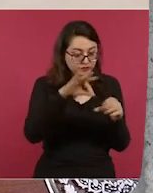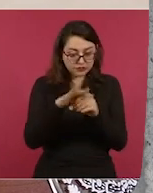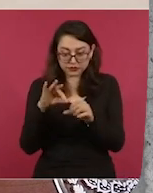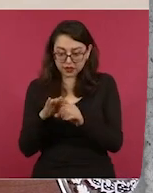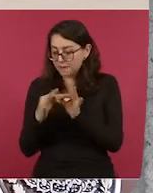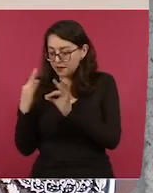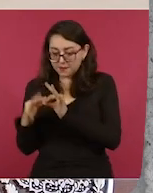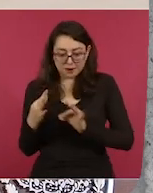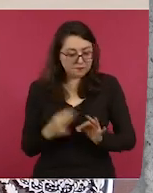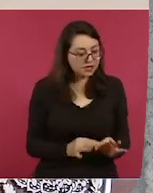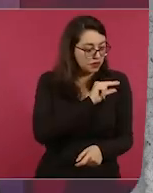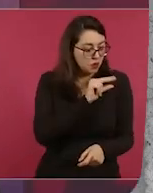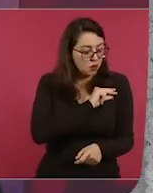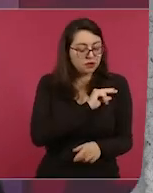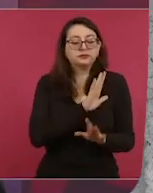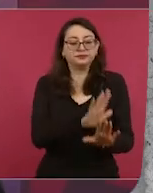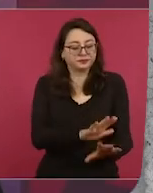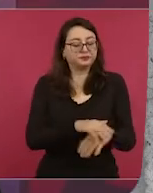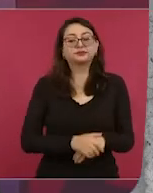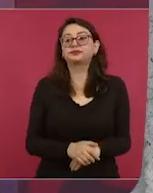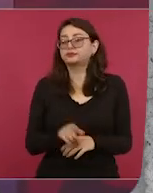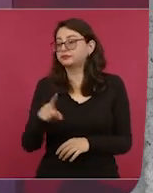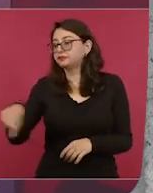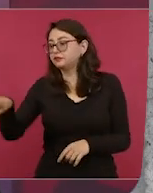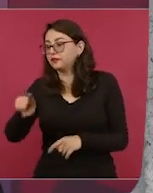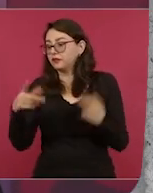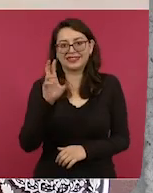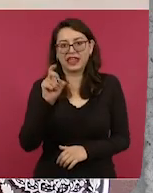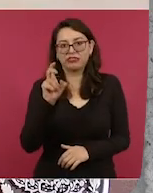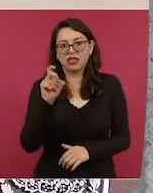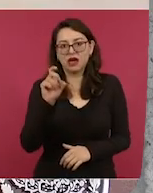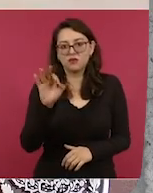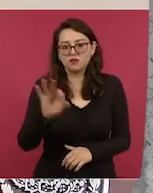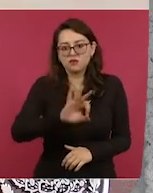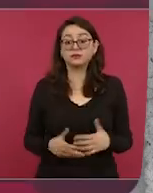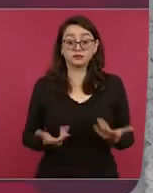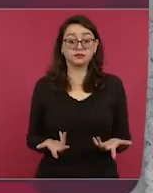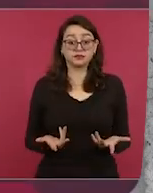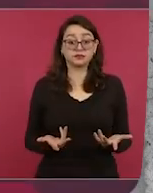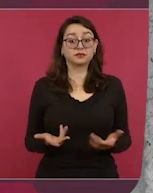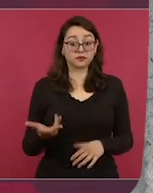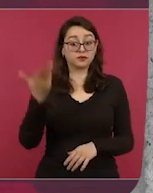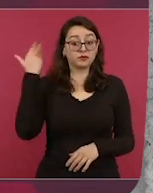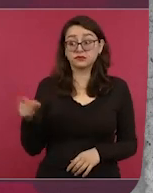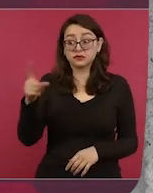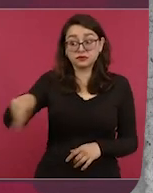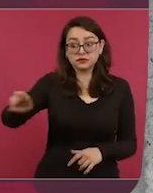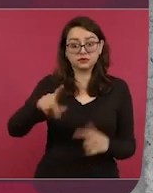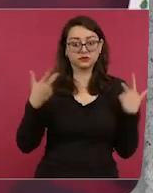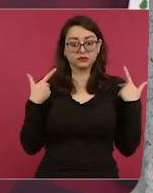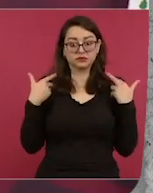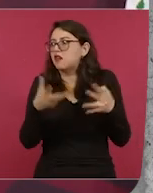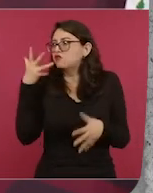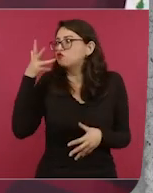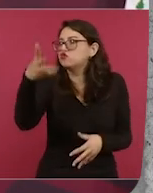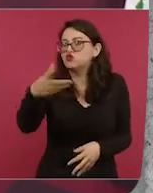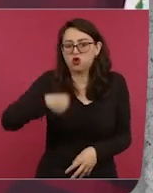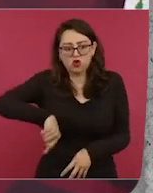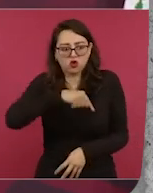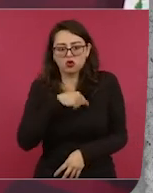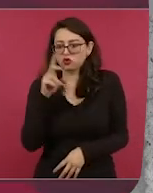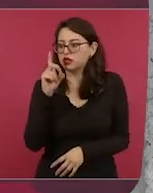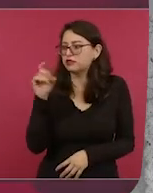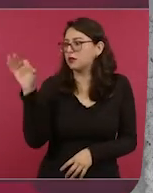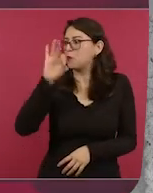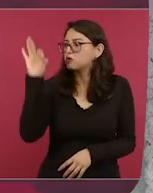30% de su sueldo Y saben que se acudió a la corte y rechazaron todos los recursos que se presentaron y